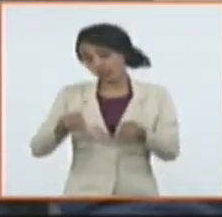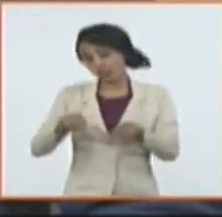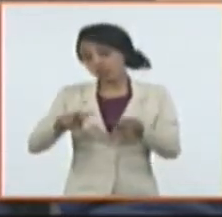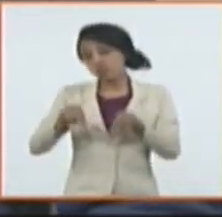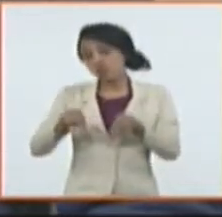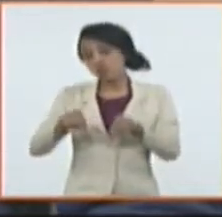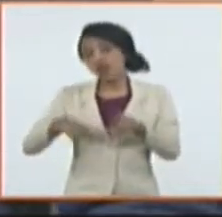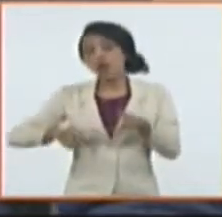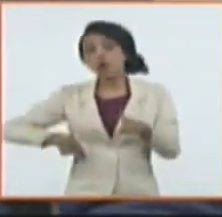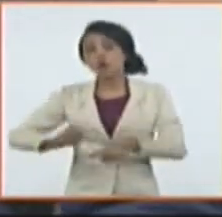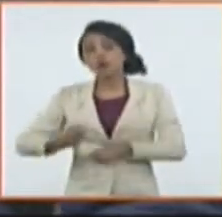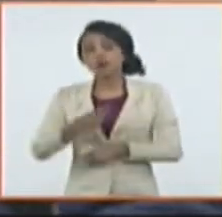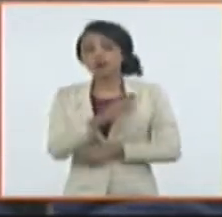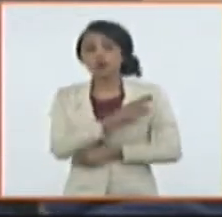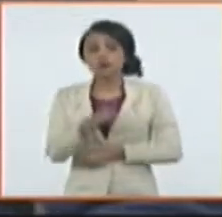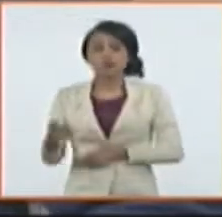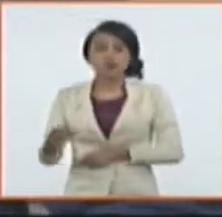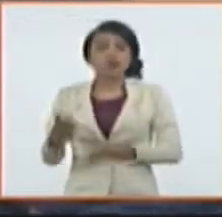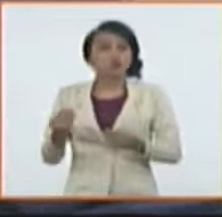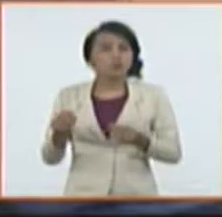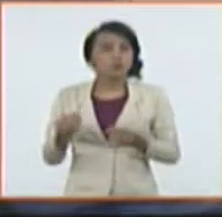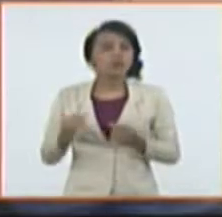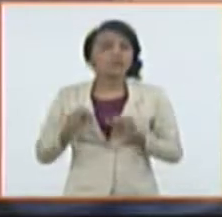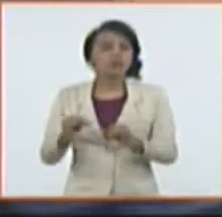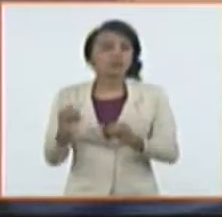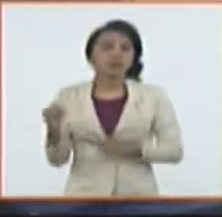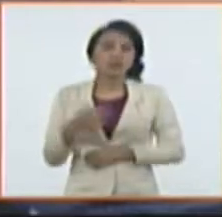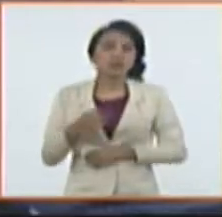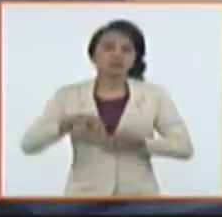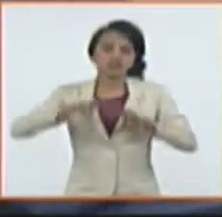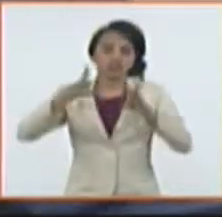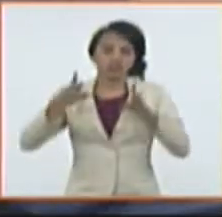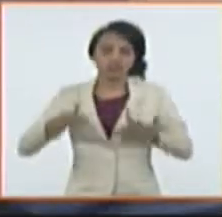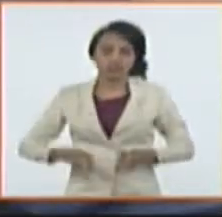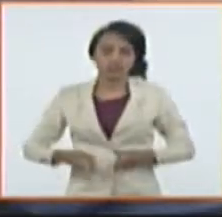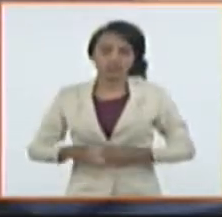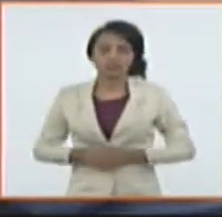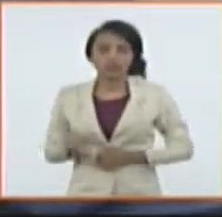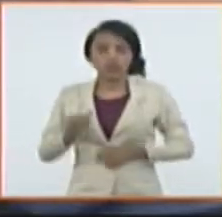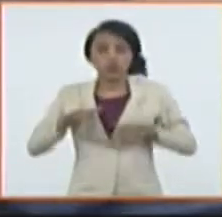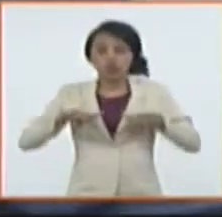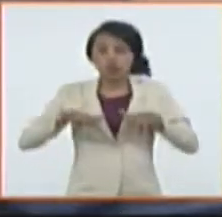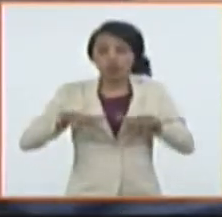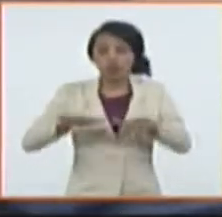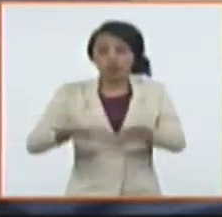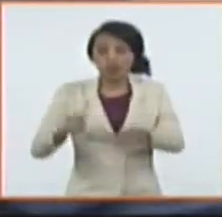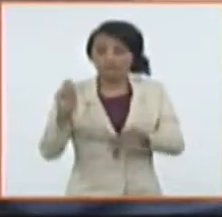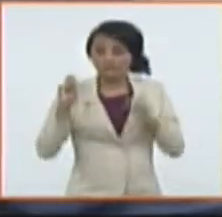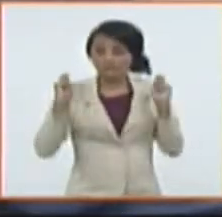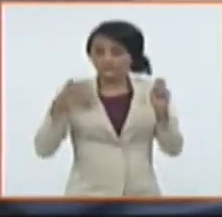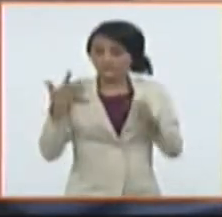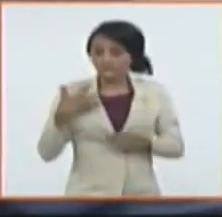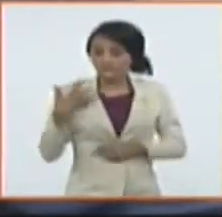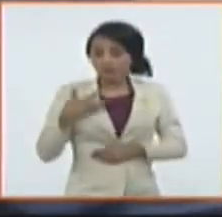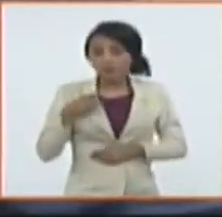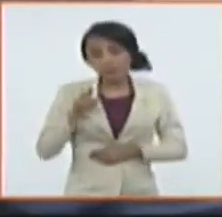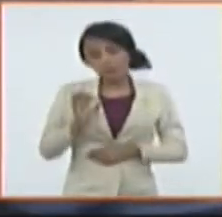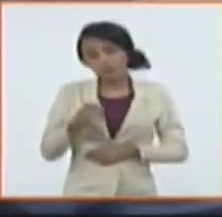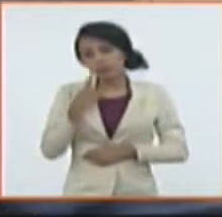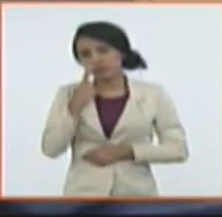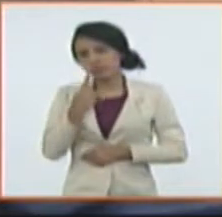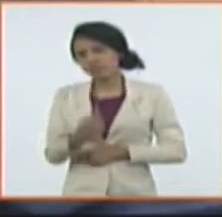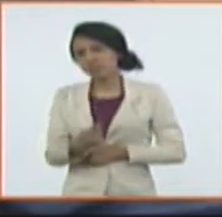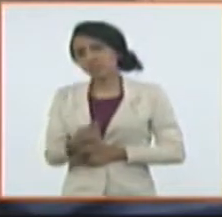una enorme campaña mediática en las redes sociales y manifestaciones o hechos que reflejan toda esta perversa